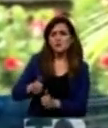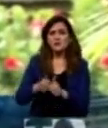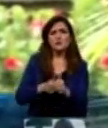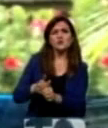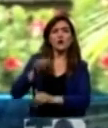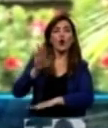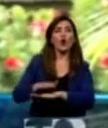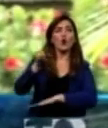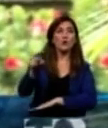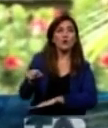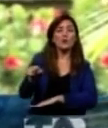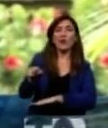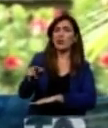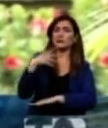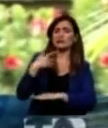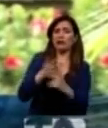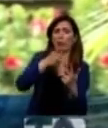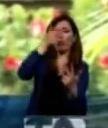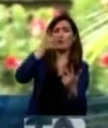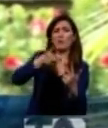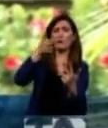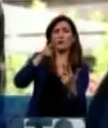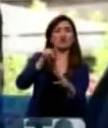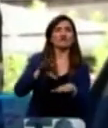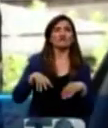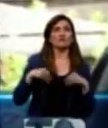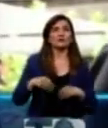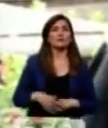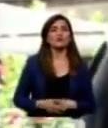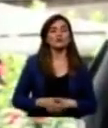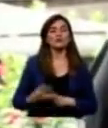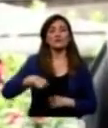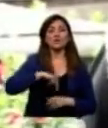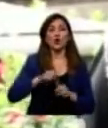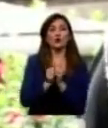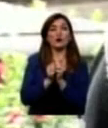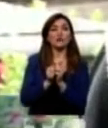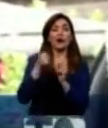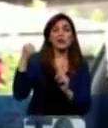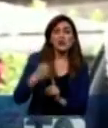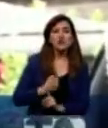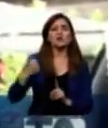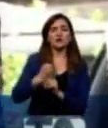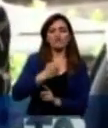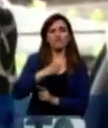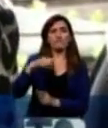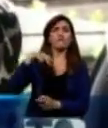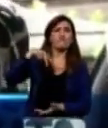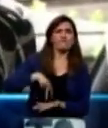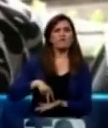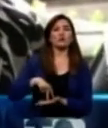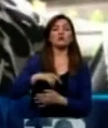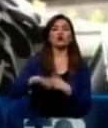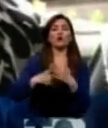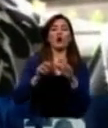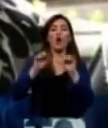criminal responsable de este hecho inaceptable. Estaremos al lado combatiendo firmemente a